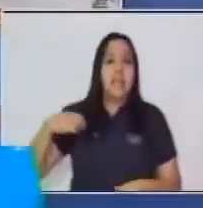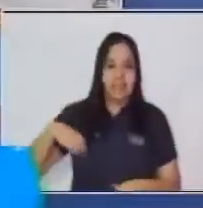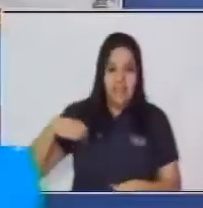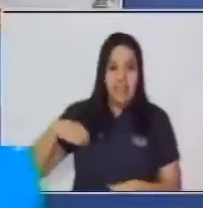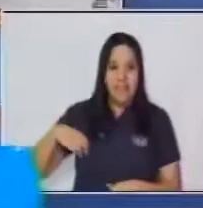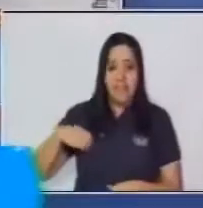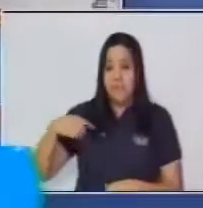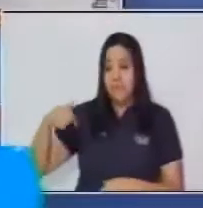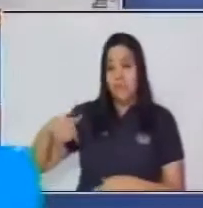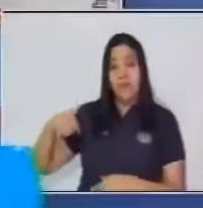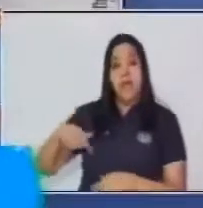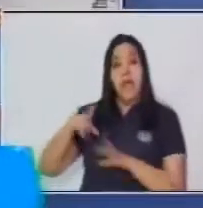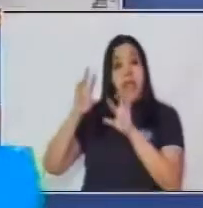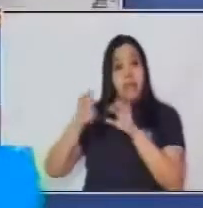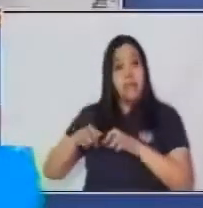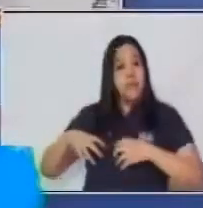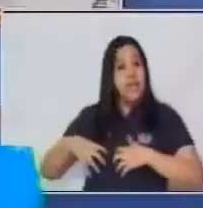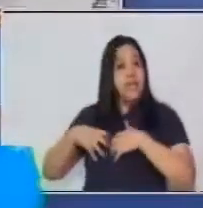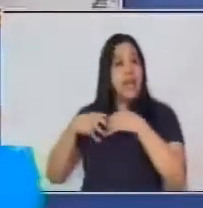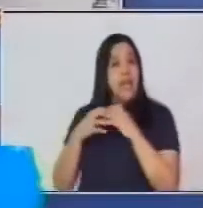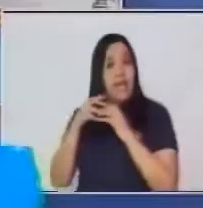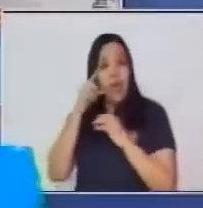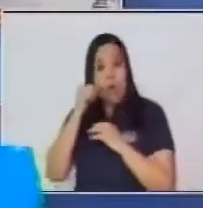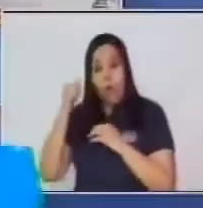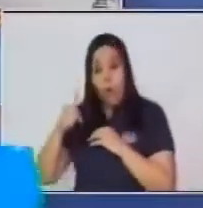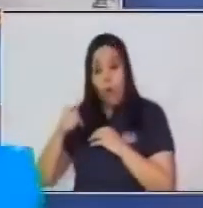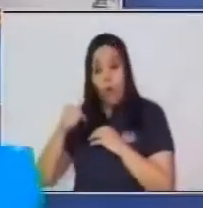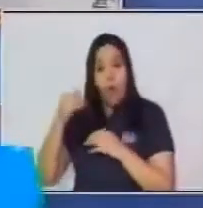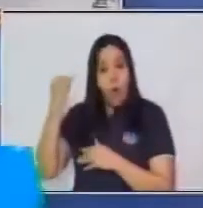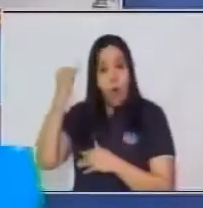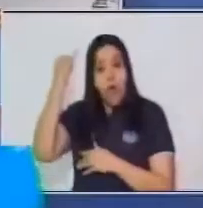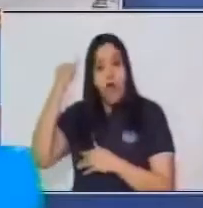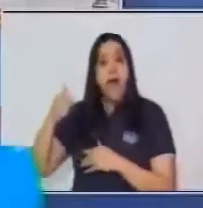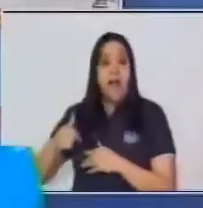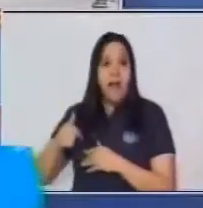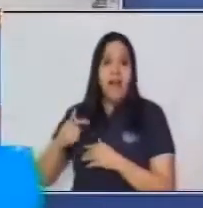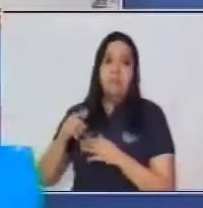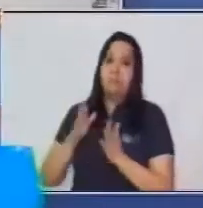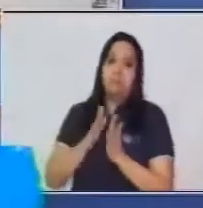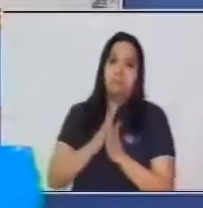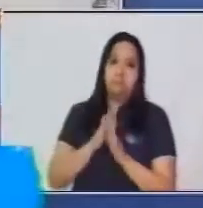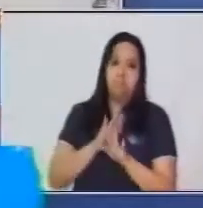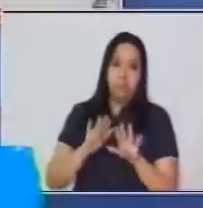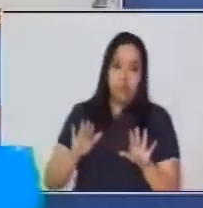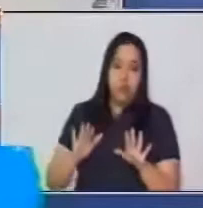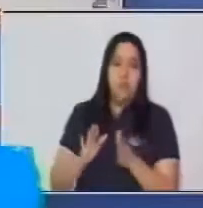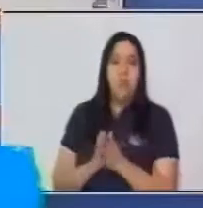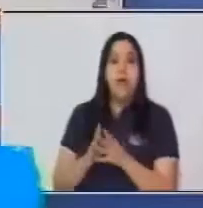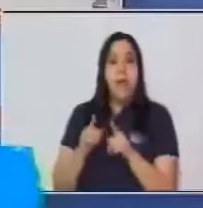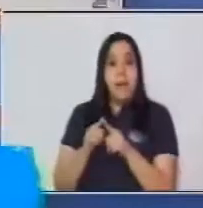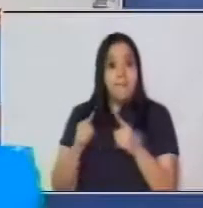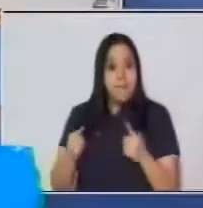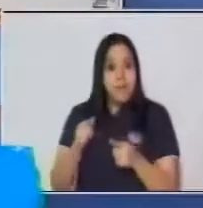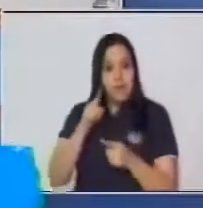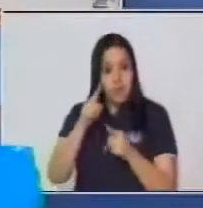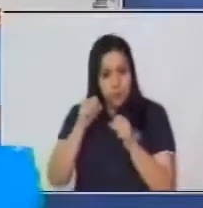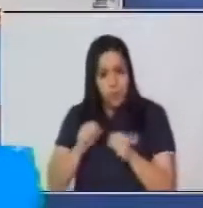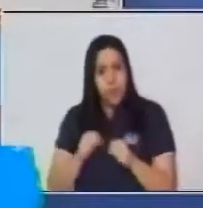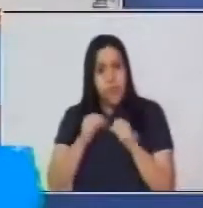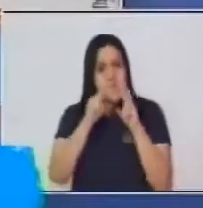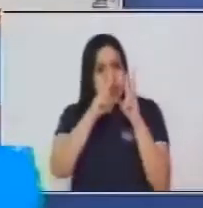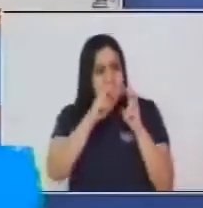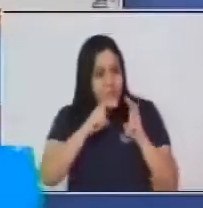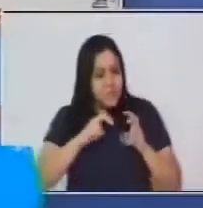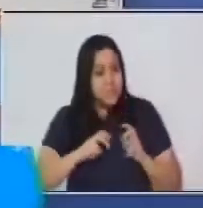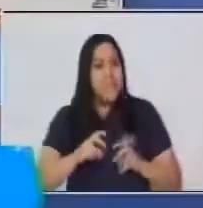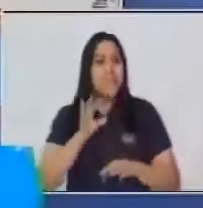su creador falleció, pero ha marcado la historia y te invito a que si puedes investigar o si puedes